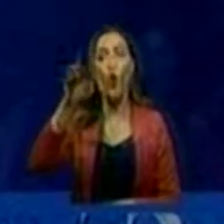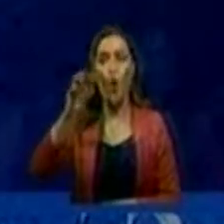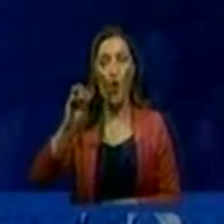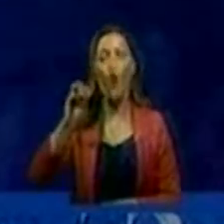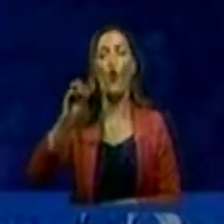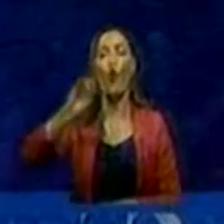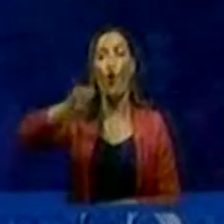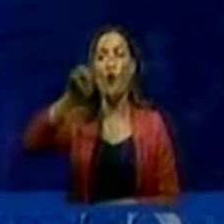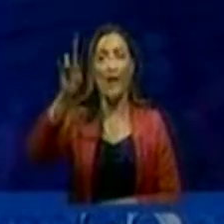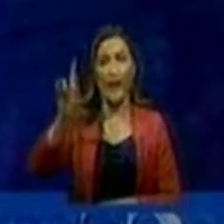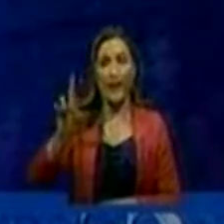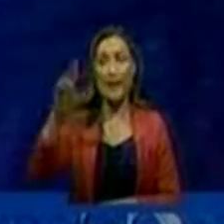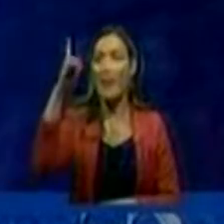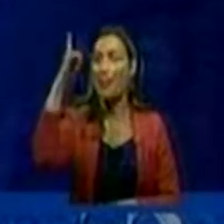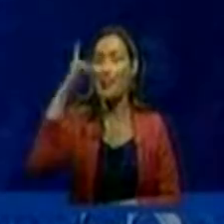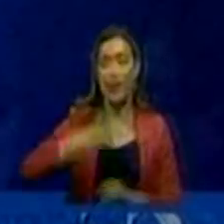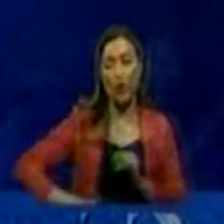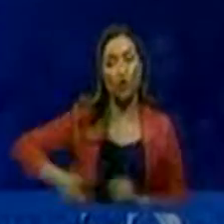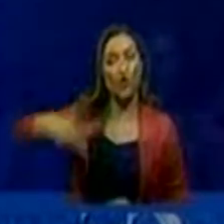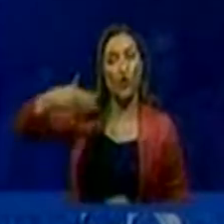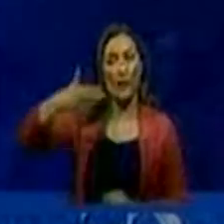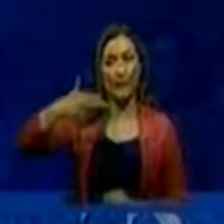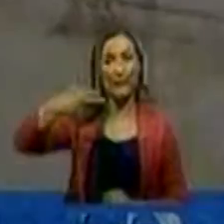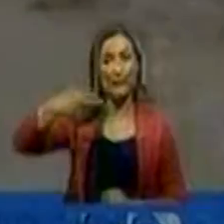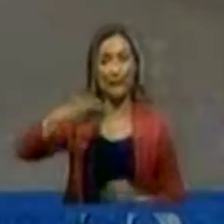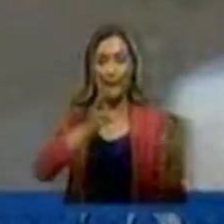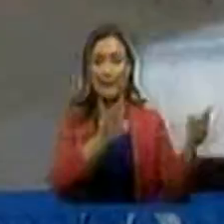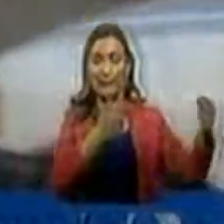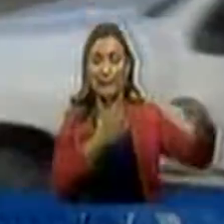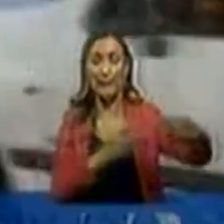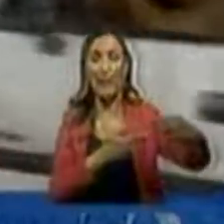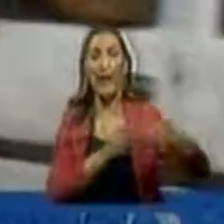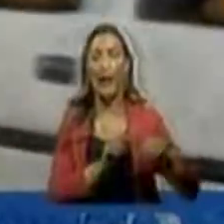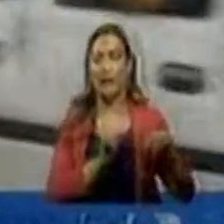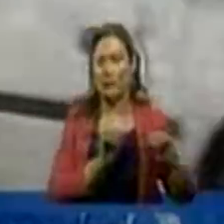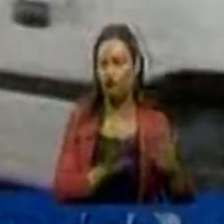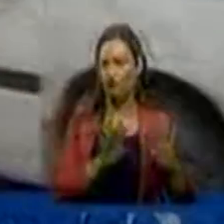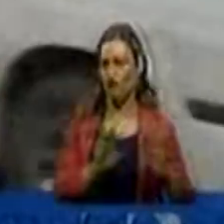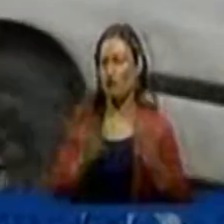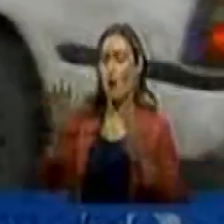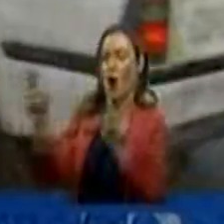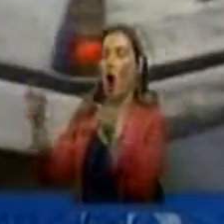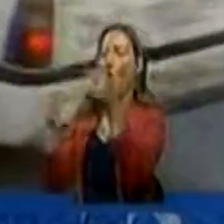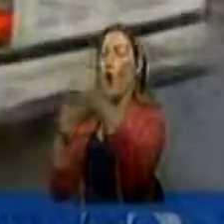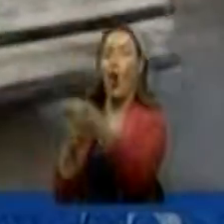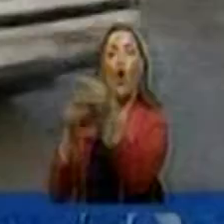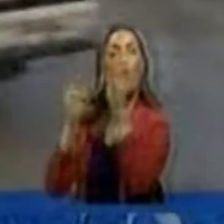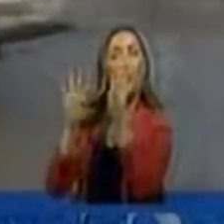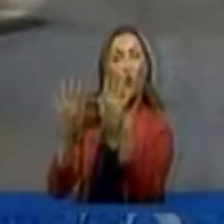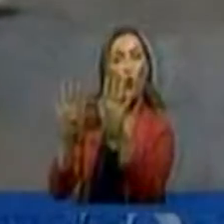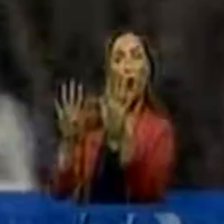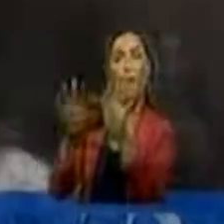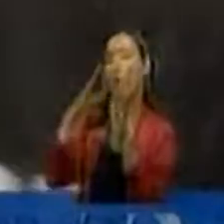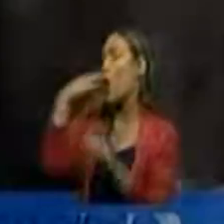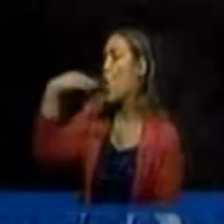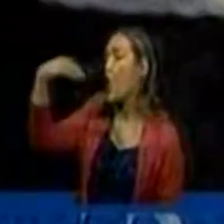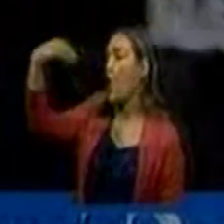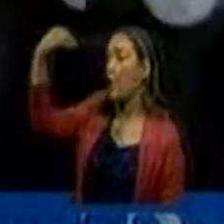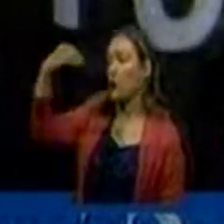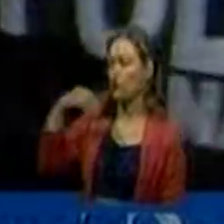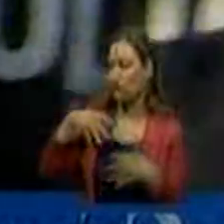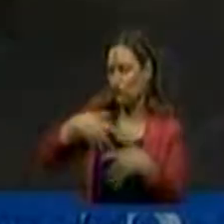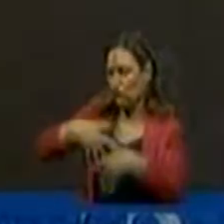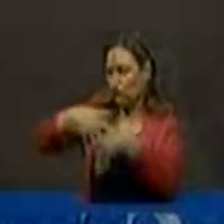líder de los choneros, invadieron supuestamente el pabellón 9, que sería de los Lobos. Se dio este